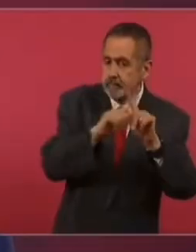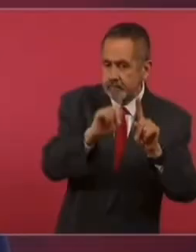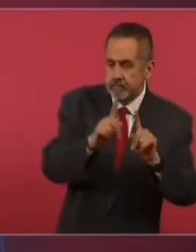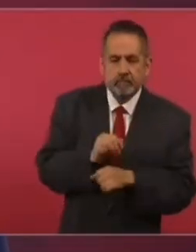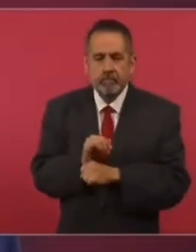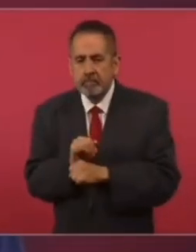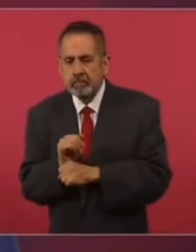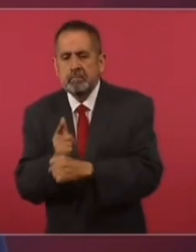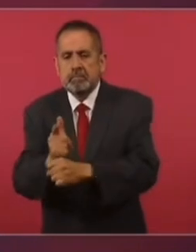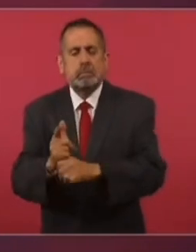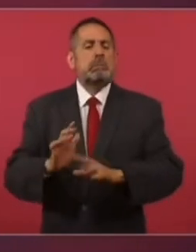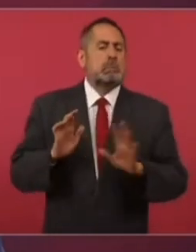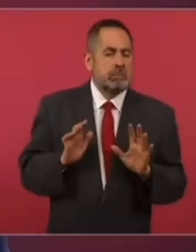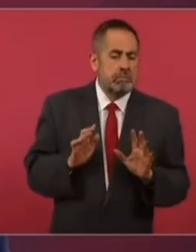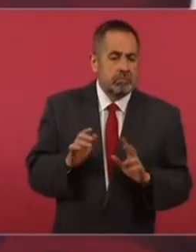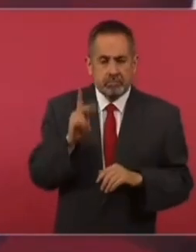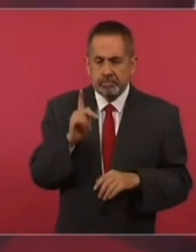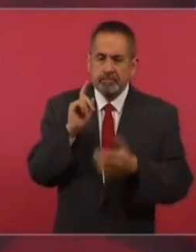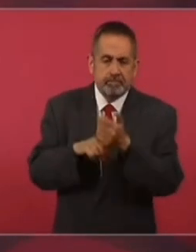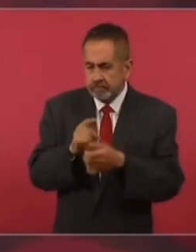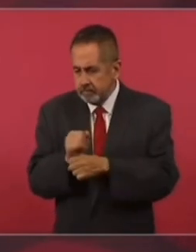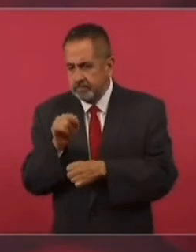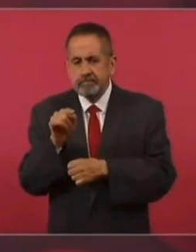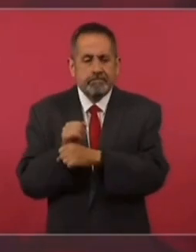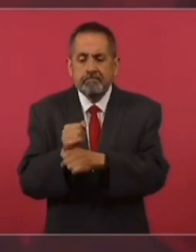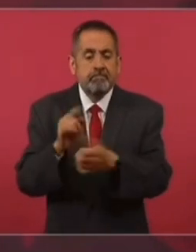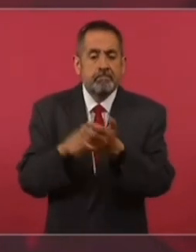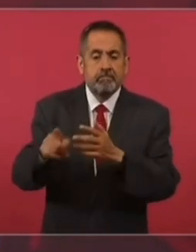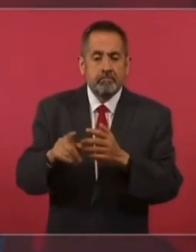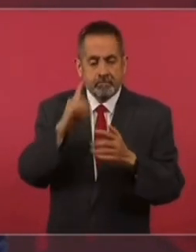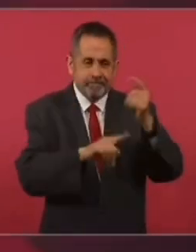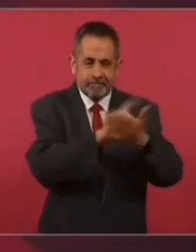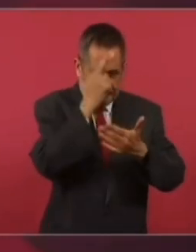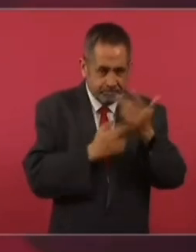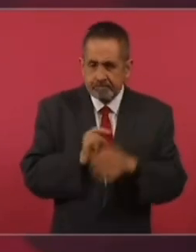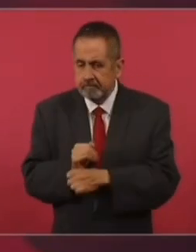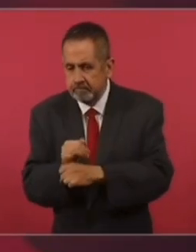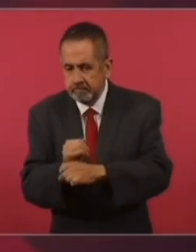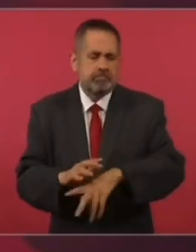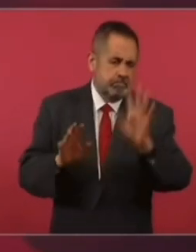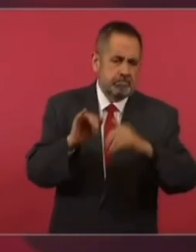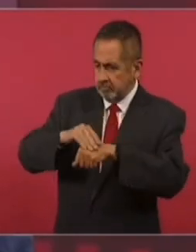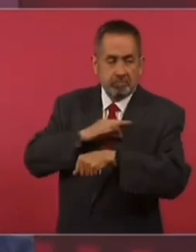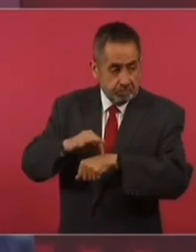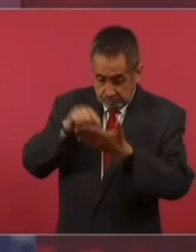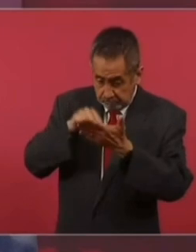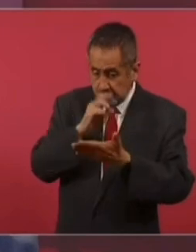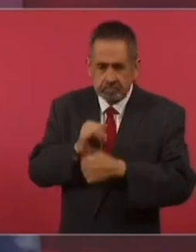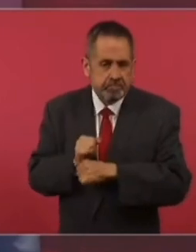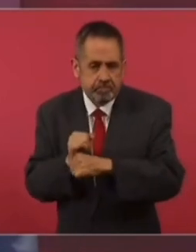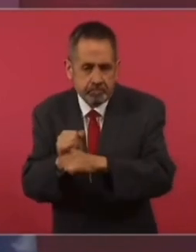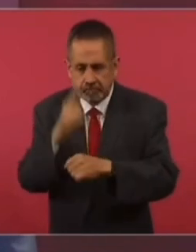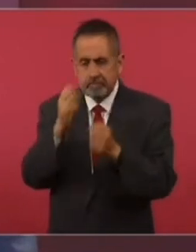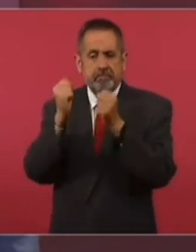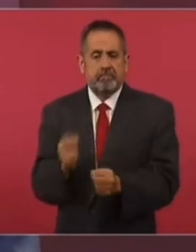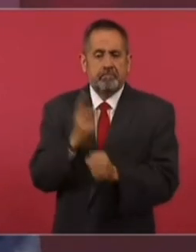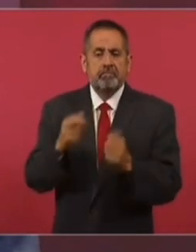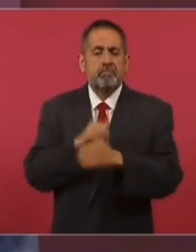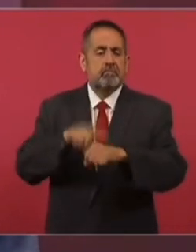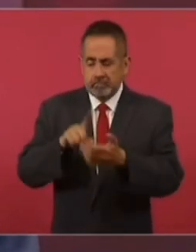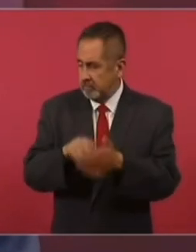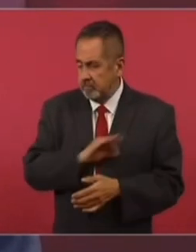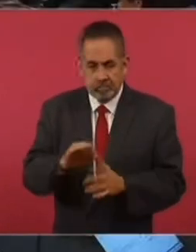investigación para asuntos relacionados con el combate a la delincuencia y esto de conformidad con la ley por seguridad